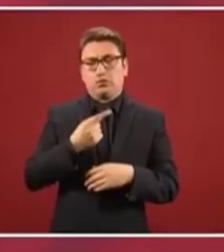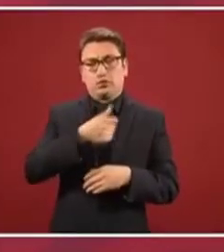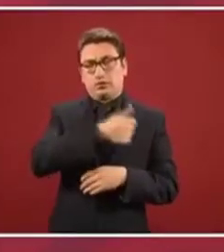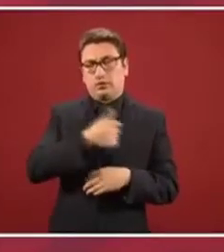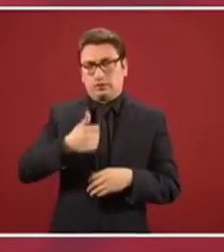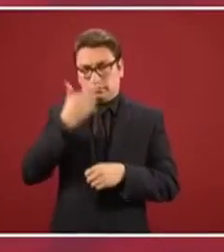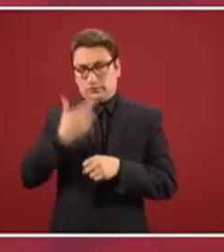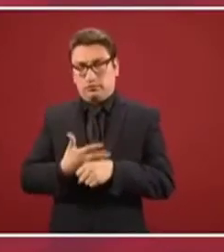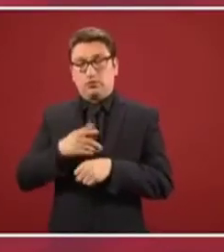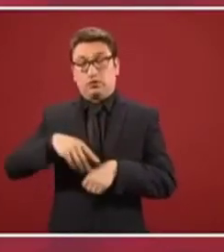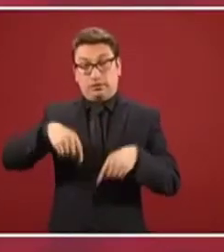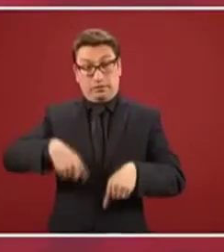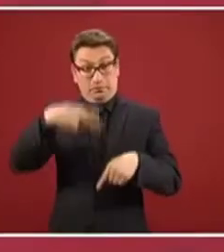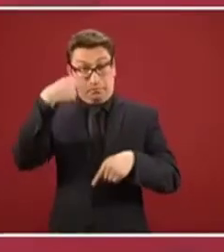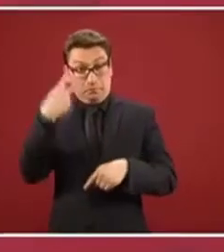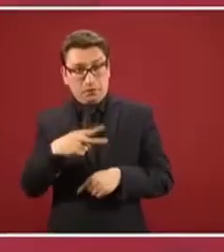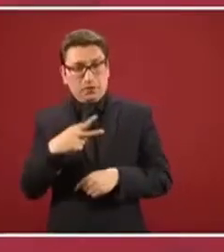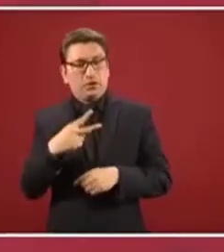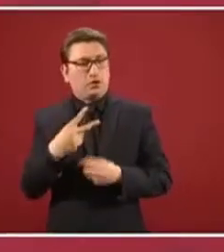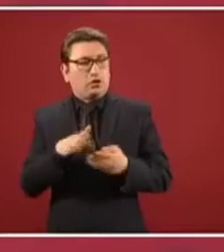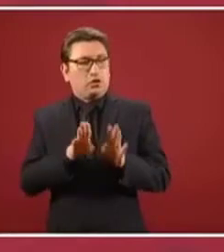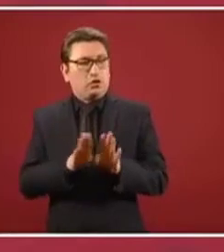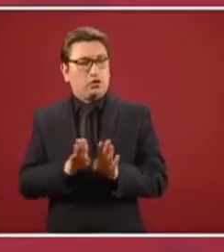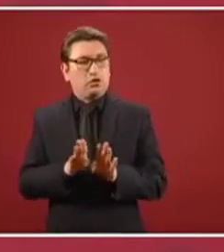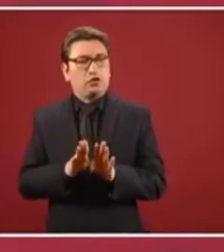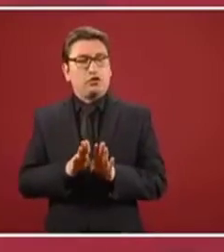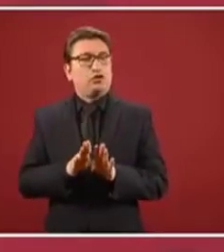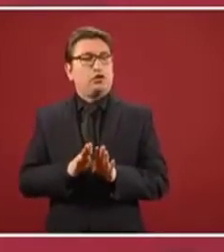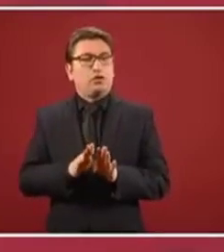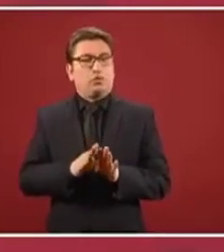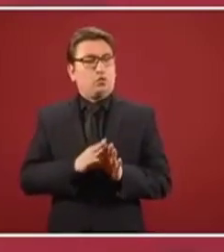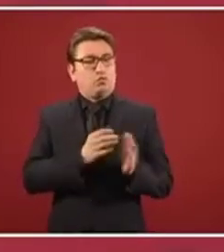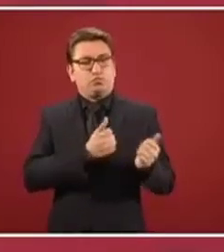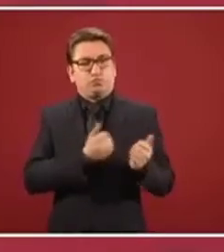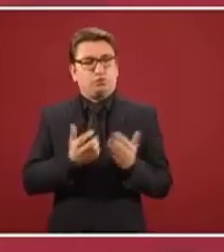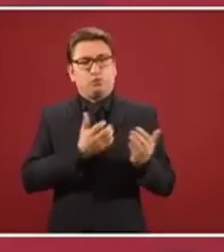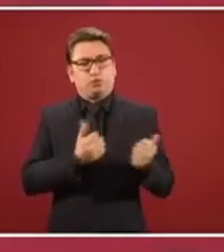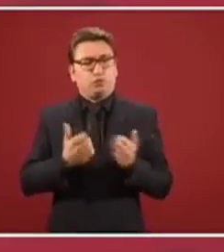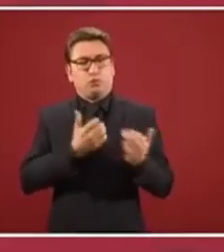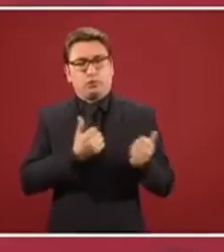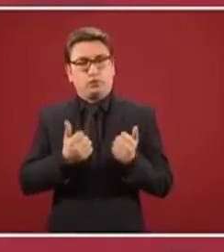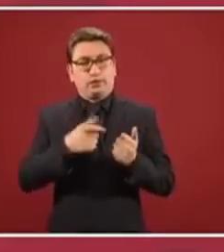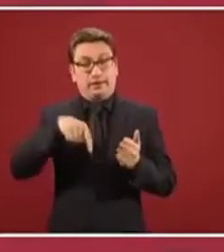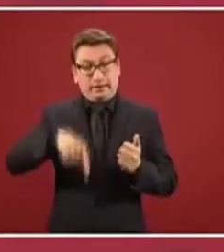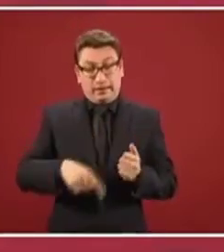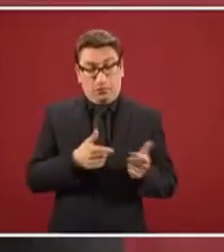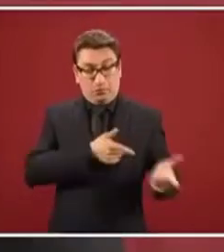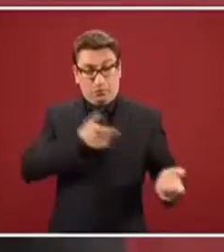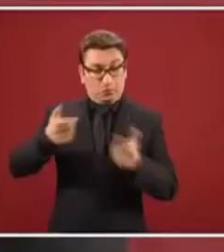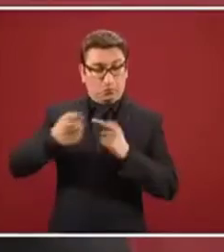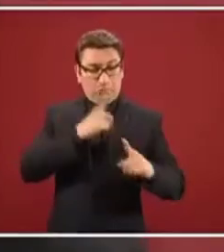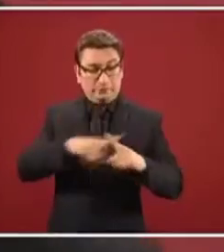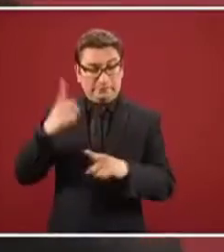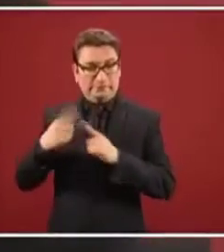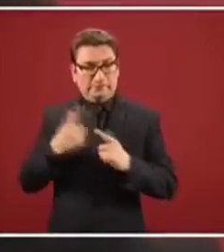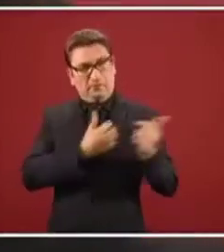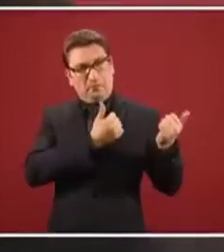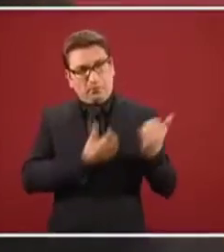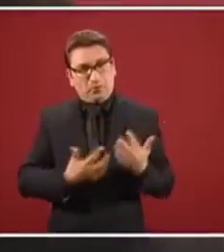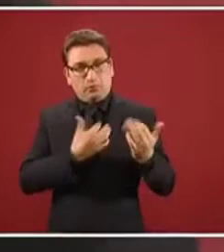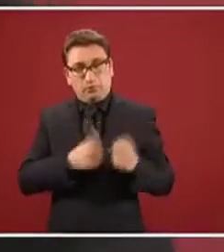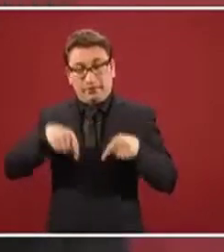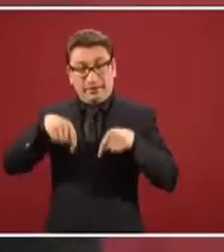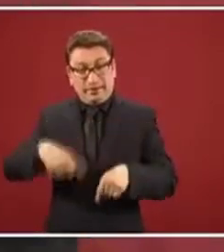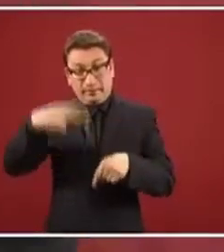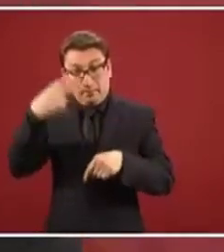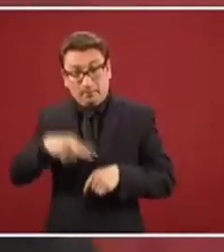Porque México dice, ¿cómo es posible que haya un flujo de este tamaño de armas a México que se traducen en México